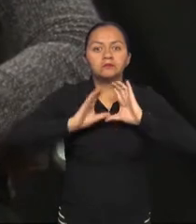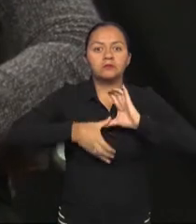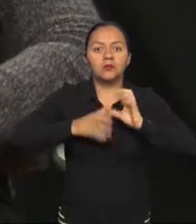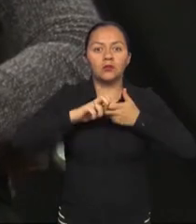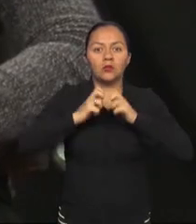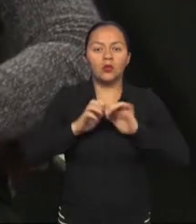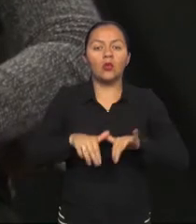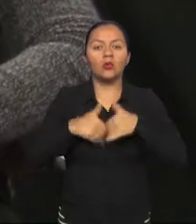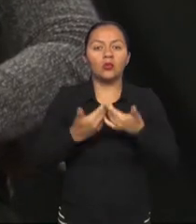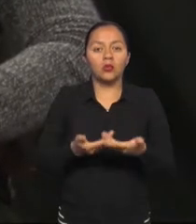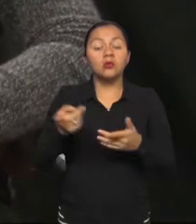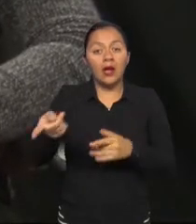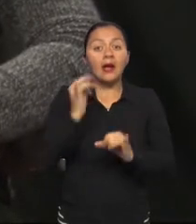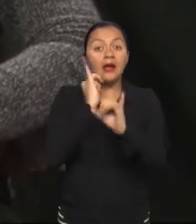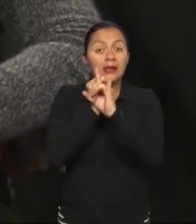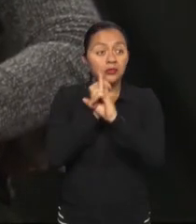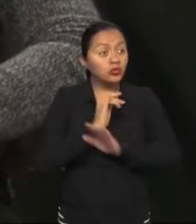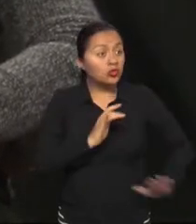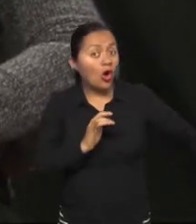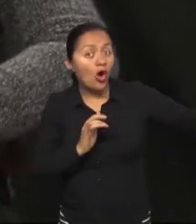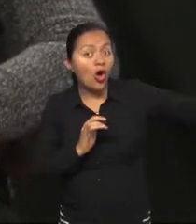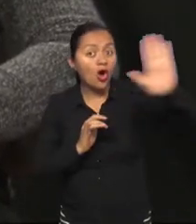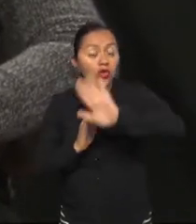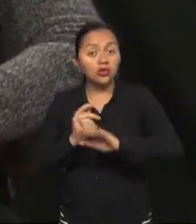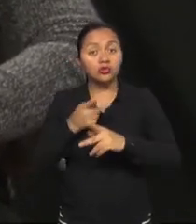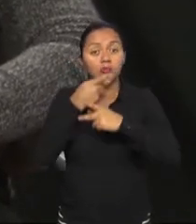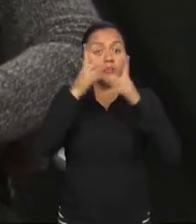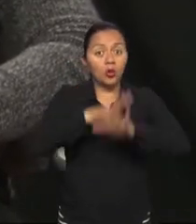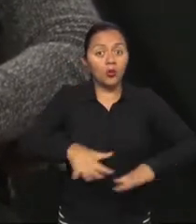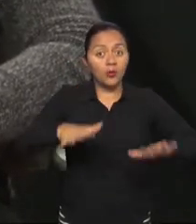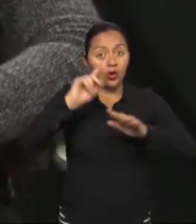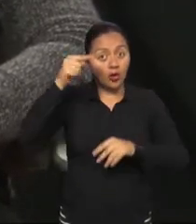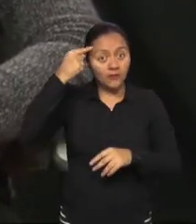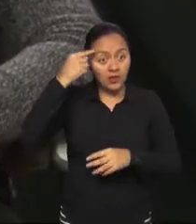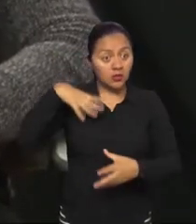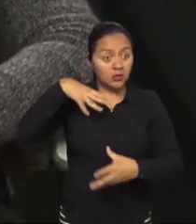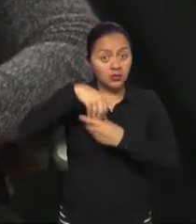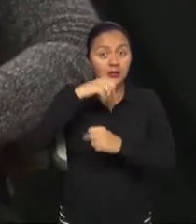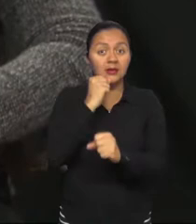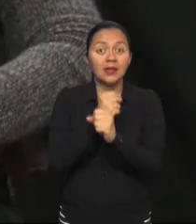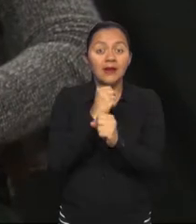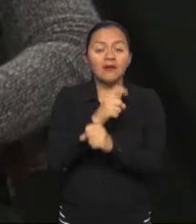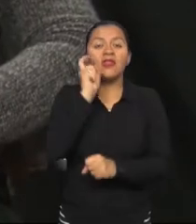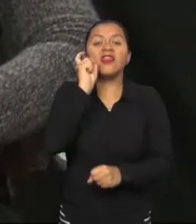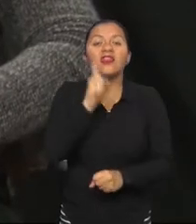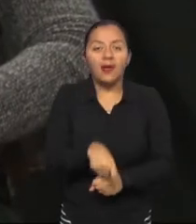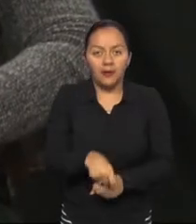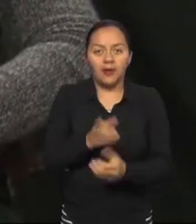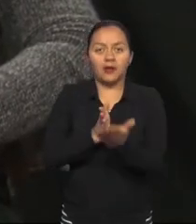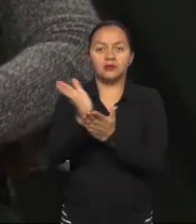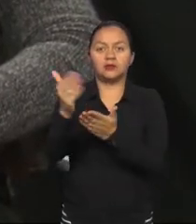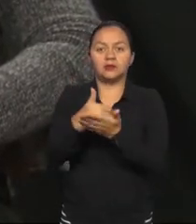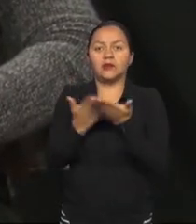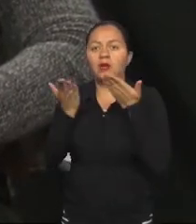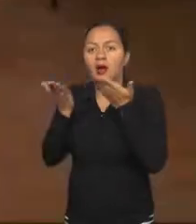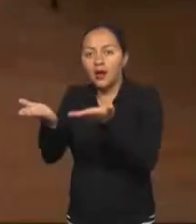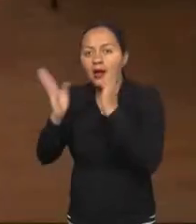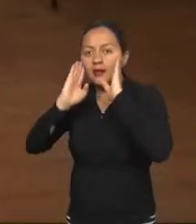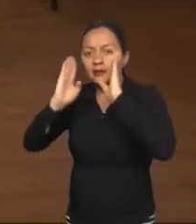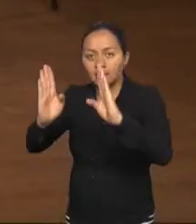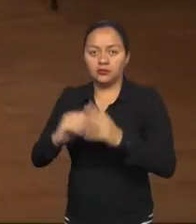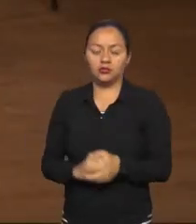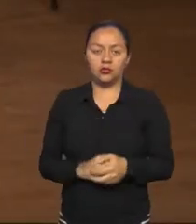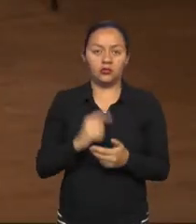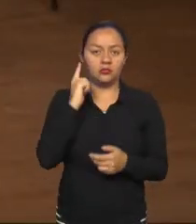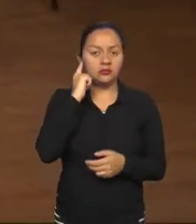las instituciones y los servidores públicos están en la obligación de generar esas condiciones para las personas y con discapacidad. Y